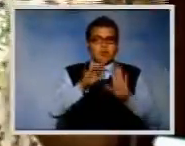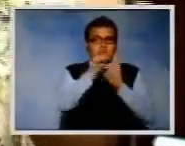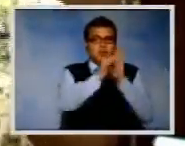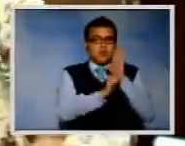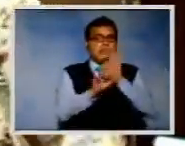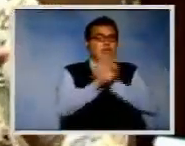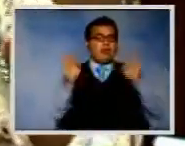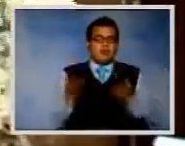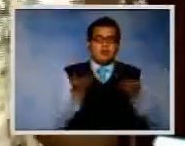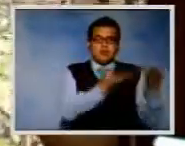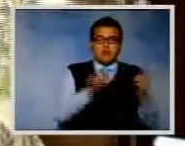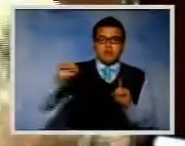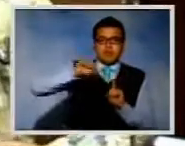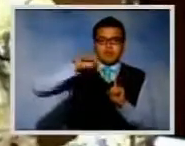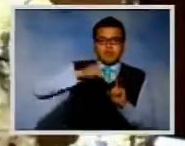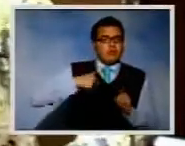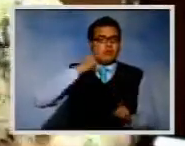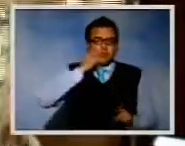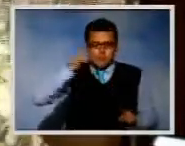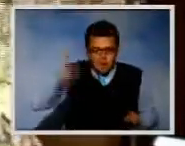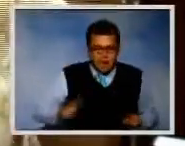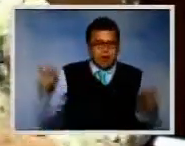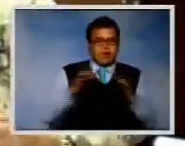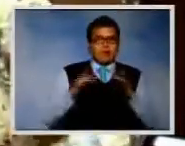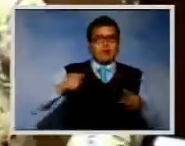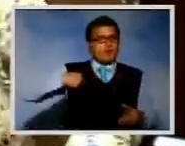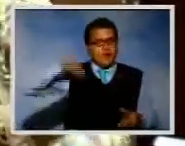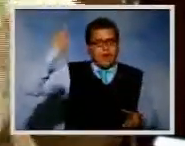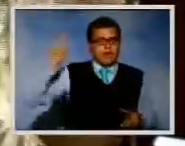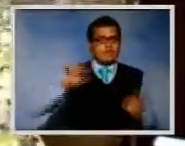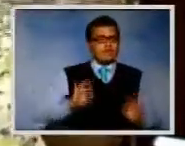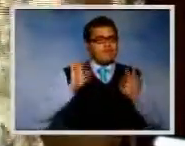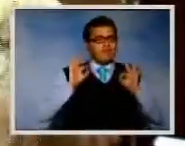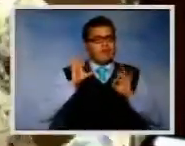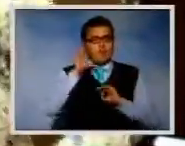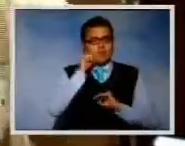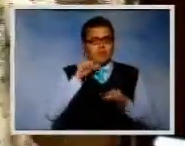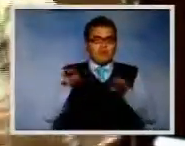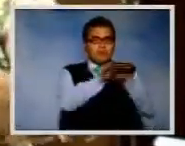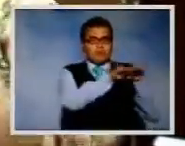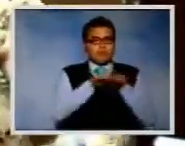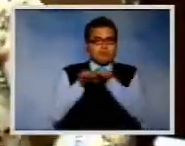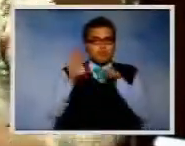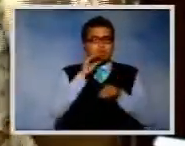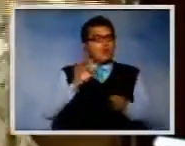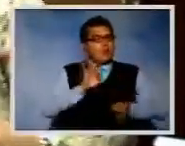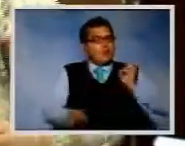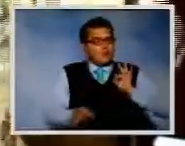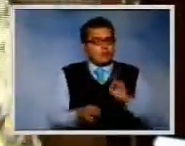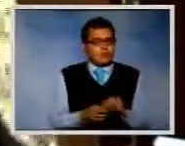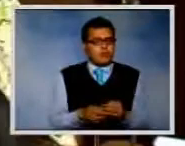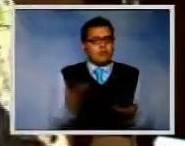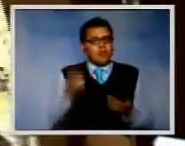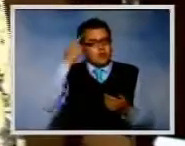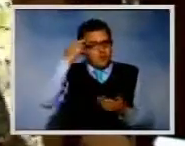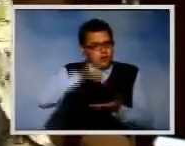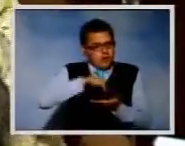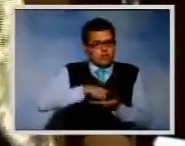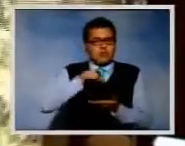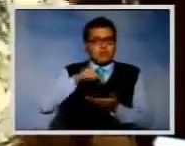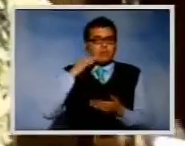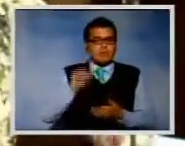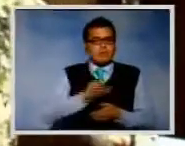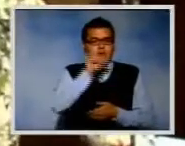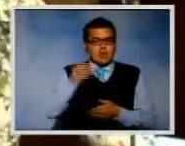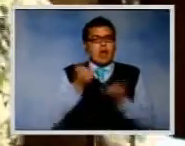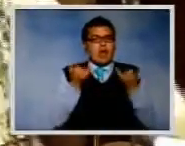y no le dan nada. Eso es inhumano, eso es indigno, eso no es equitativo, no es justo. Y por eso es que estas mujeres, a pesar